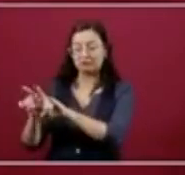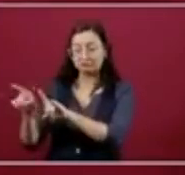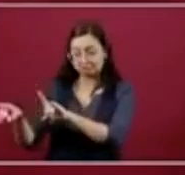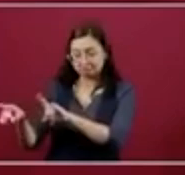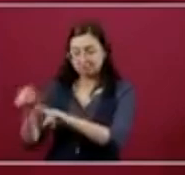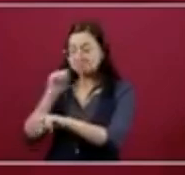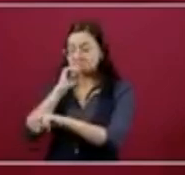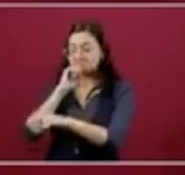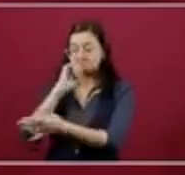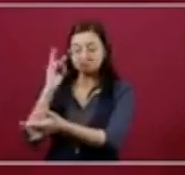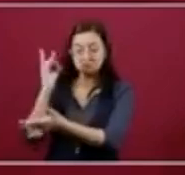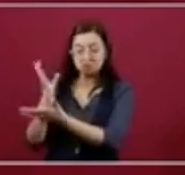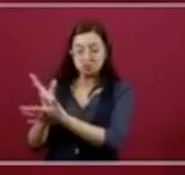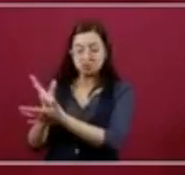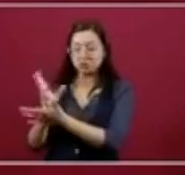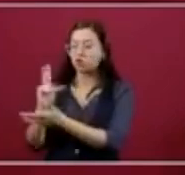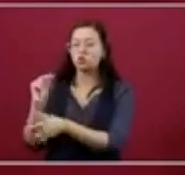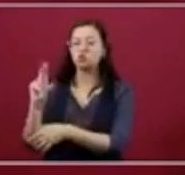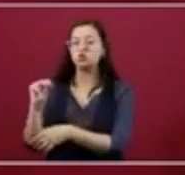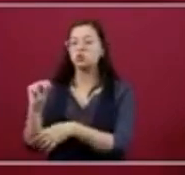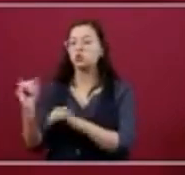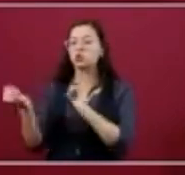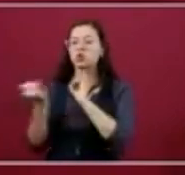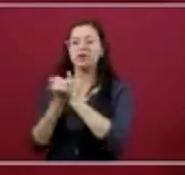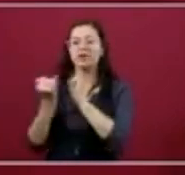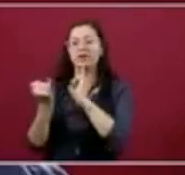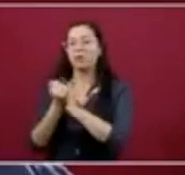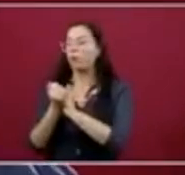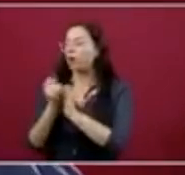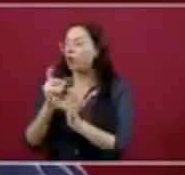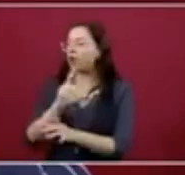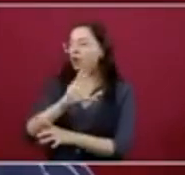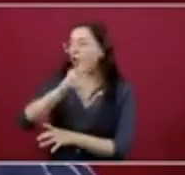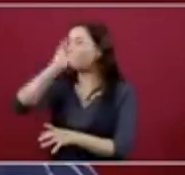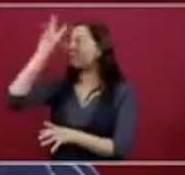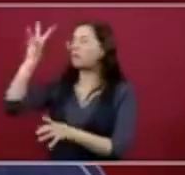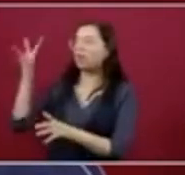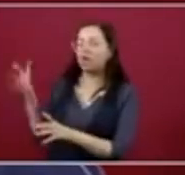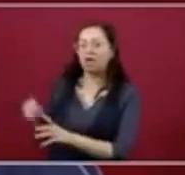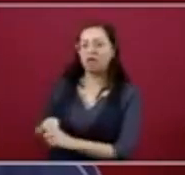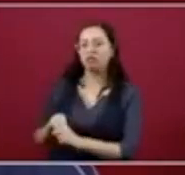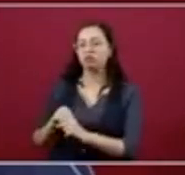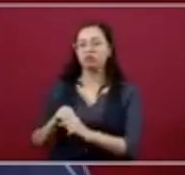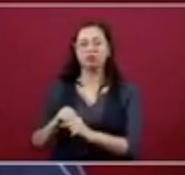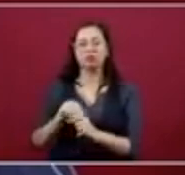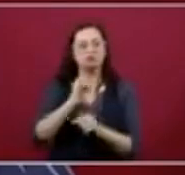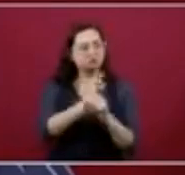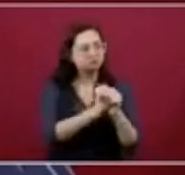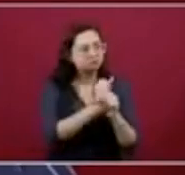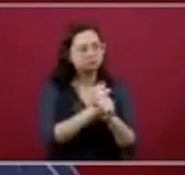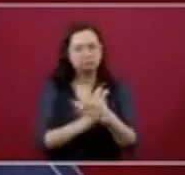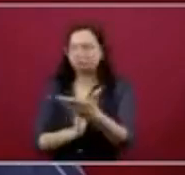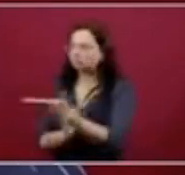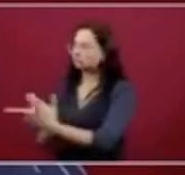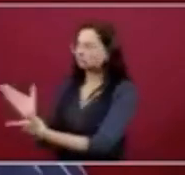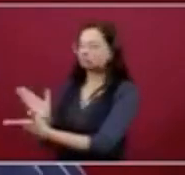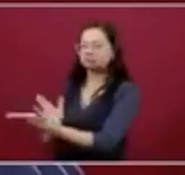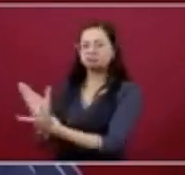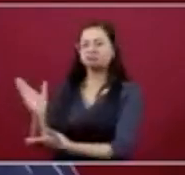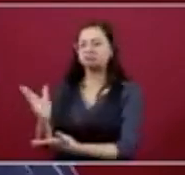que estaba prácticamente cerrado a todos los investigadores. El Archivo General de la Nación estaba